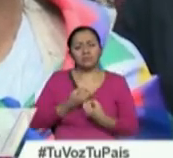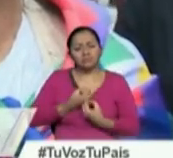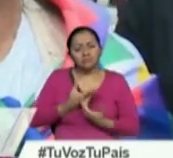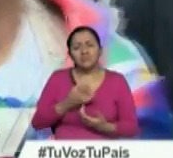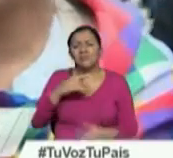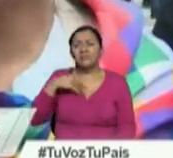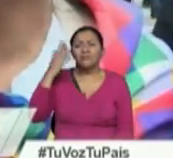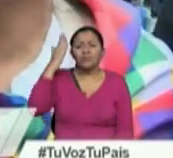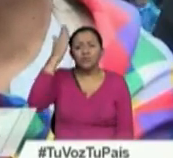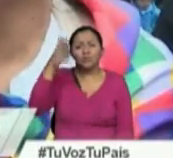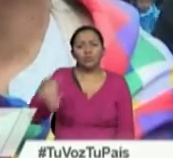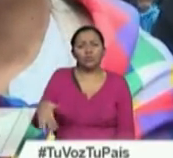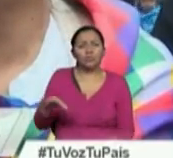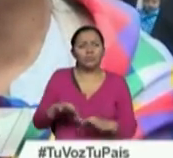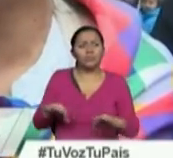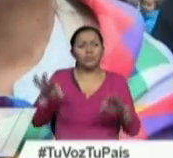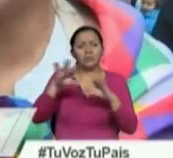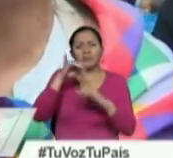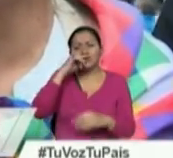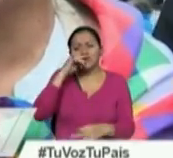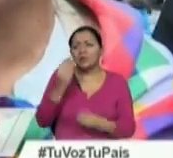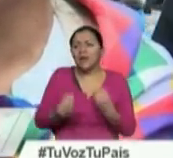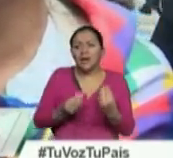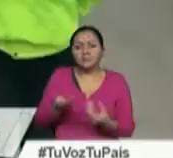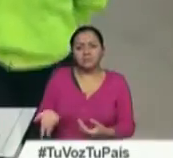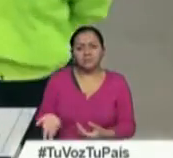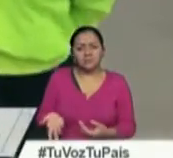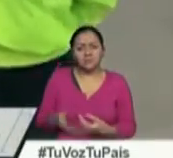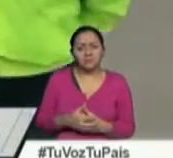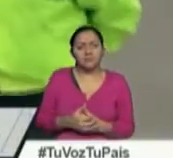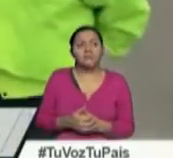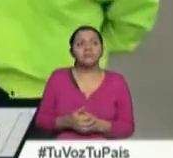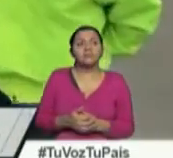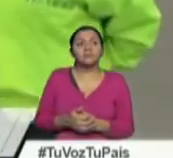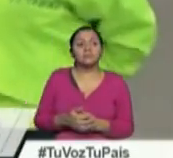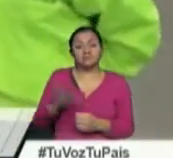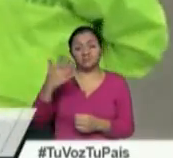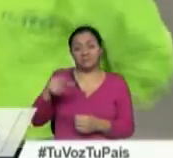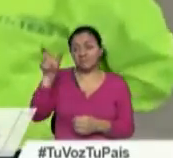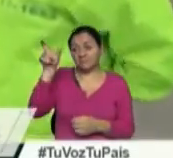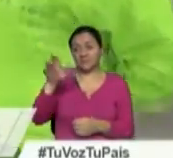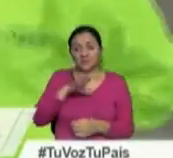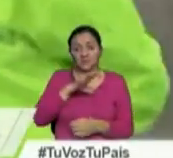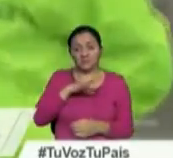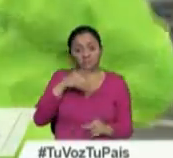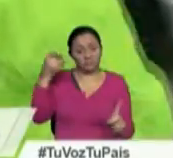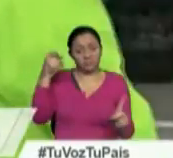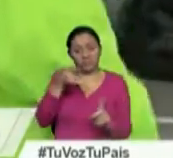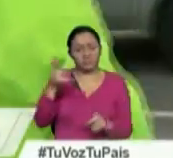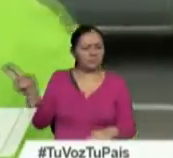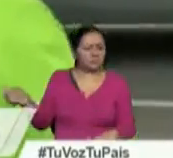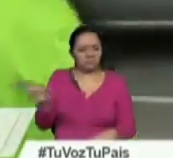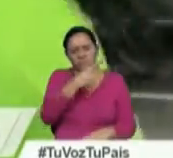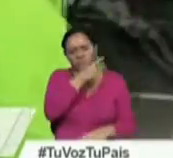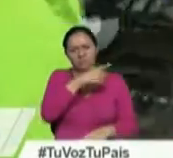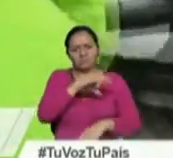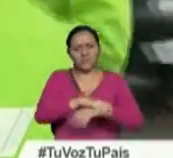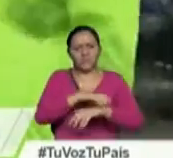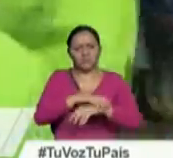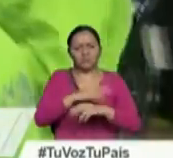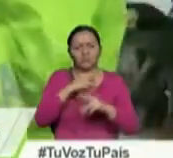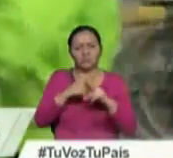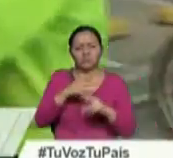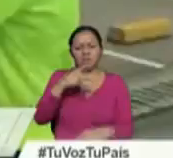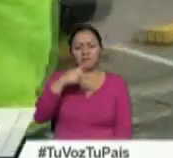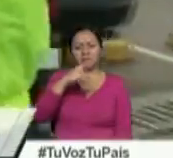son el pilar principal de este país y de una comunidad. En tanto, Uribe Noguera era trasladado a La Picota, una prisión